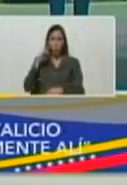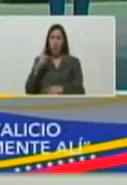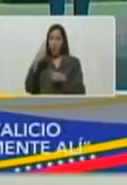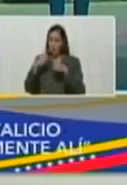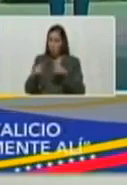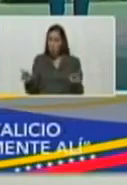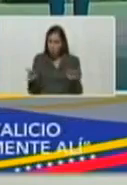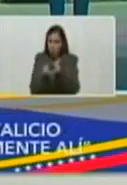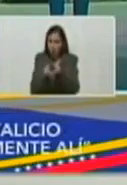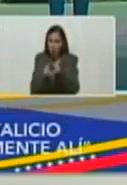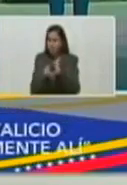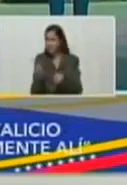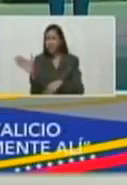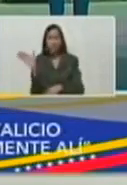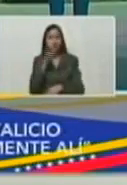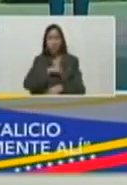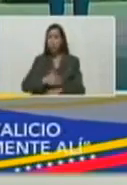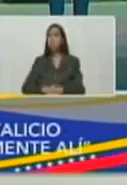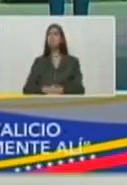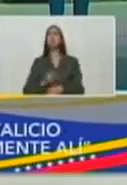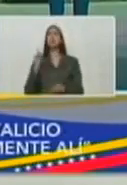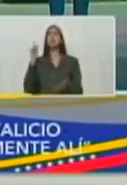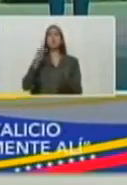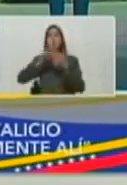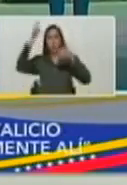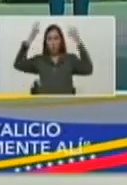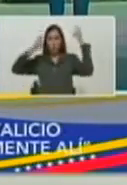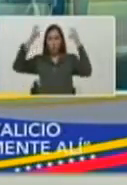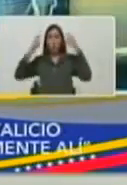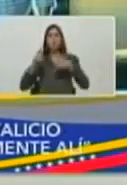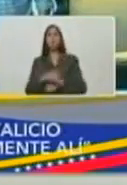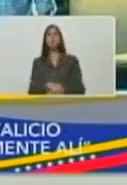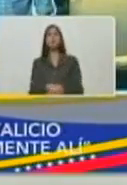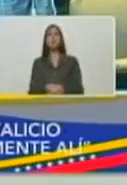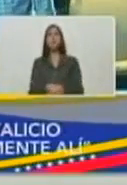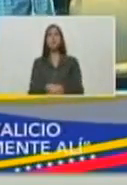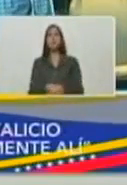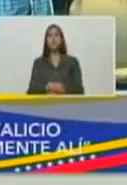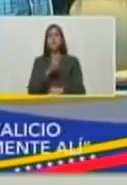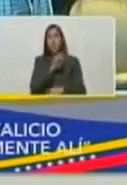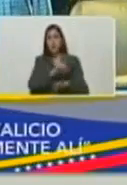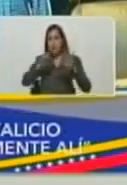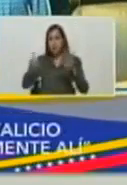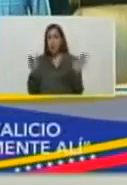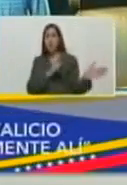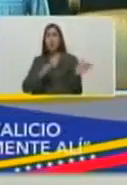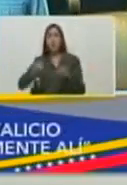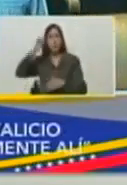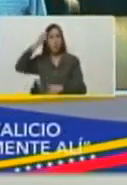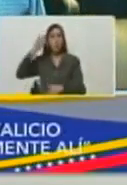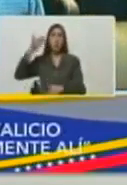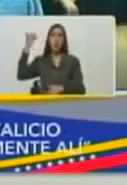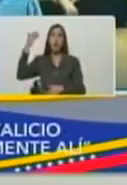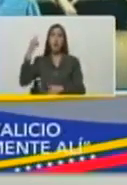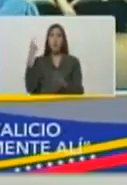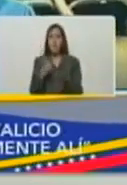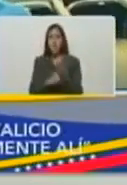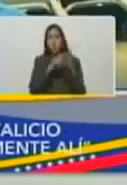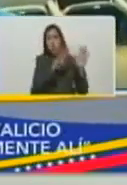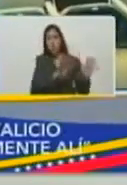parecido cuando llegó el comandante Hugo Chávez, aquel 26 de